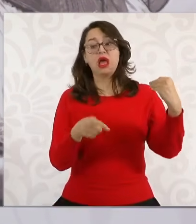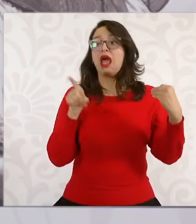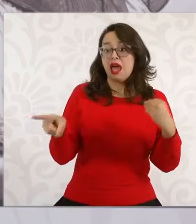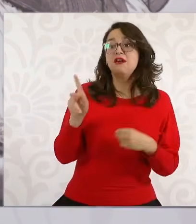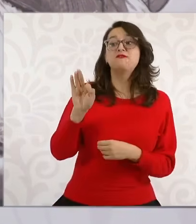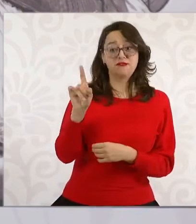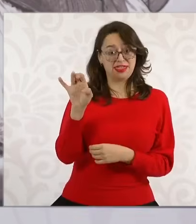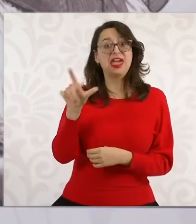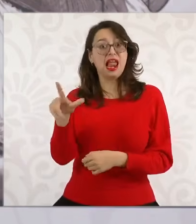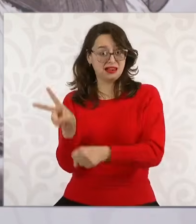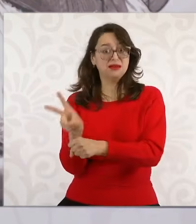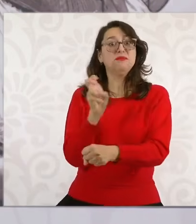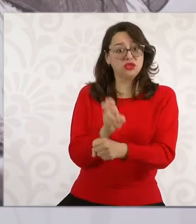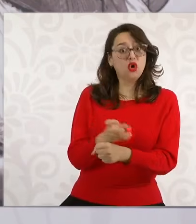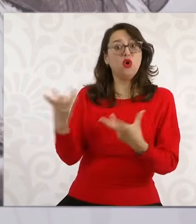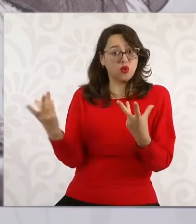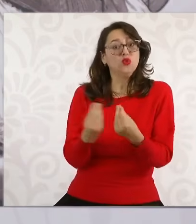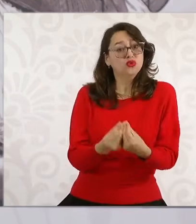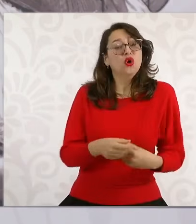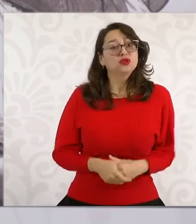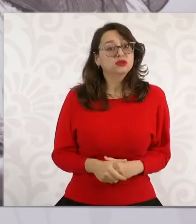Que yo recuerde, nadie dijo nada entonces.